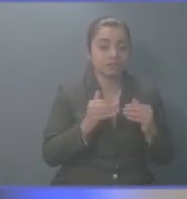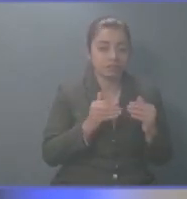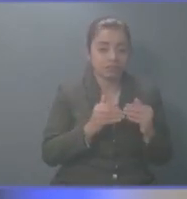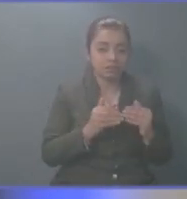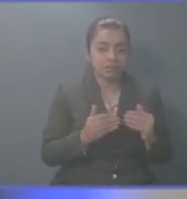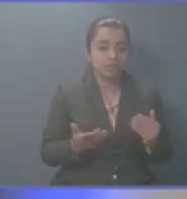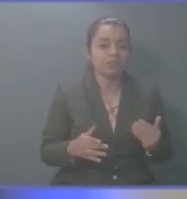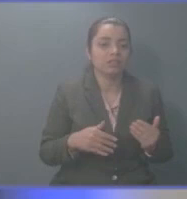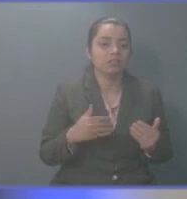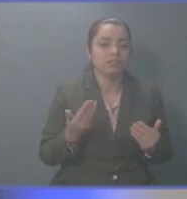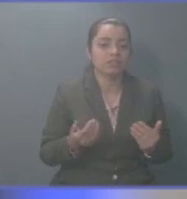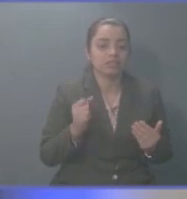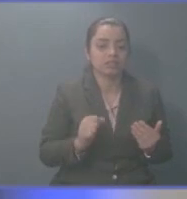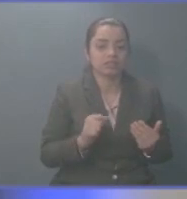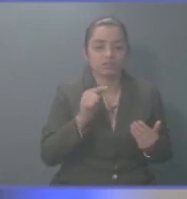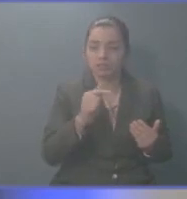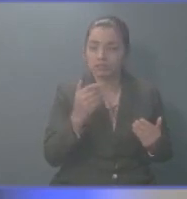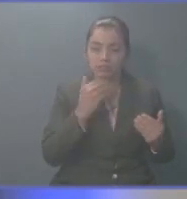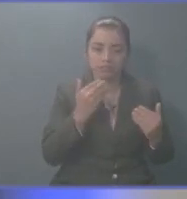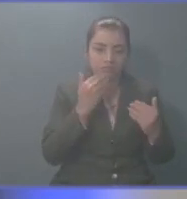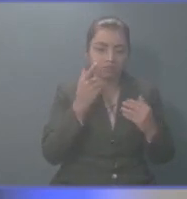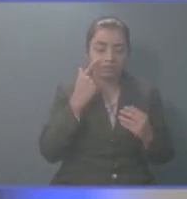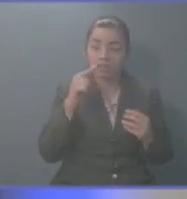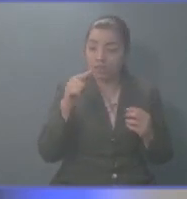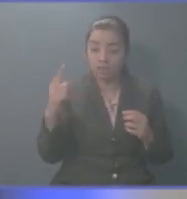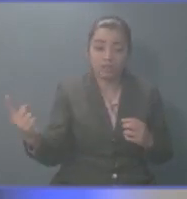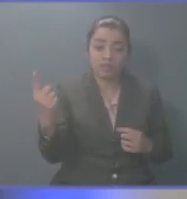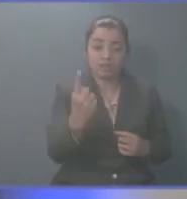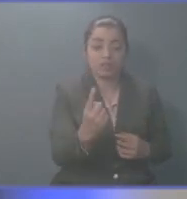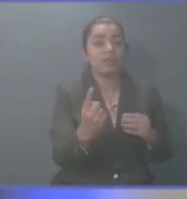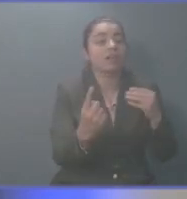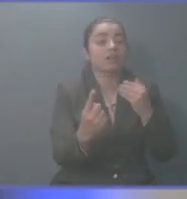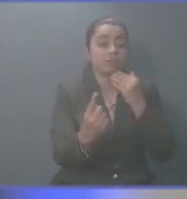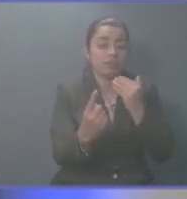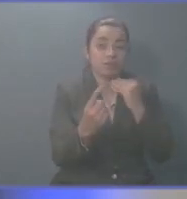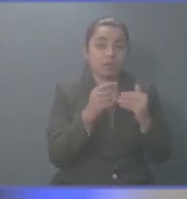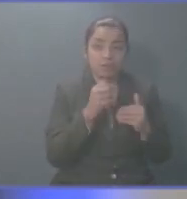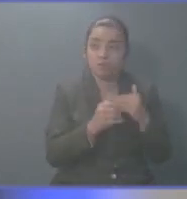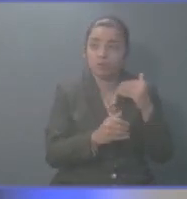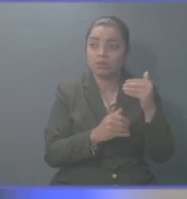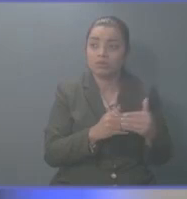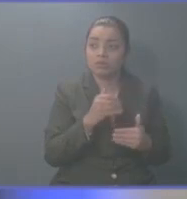veíamos cómo ingresa, él de hecho explicó en el proceso de interpelación cómo es el proceso